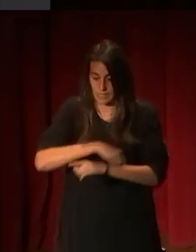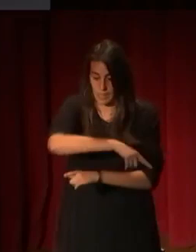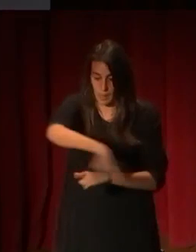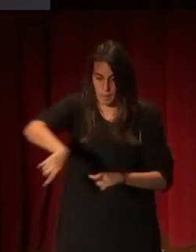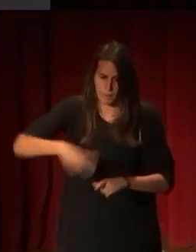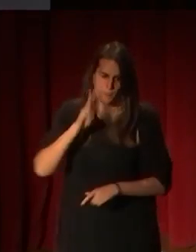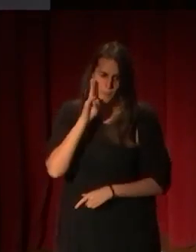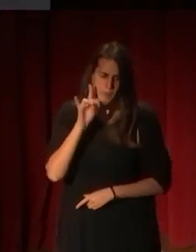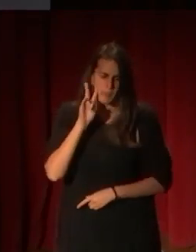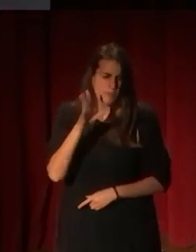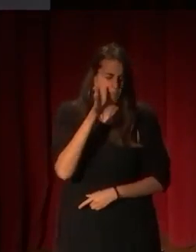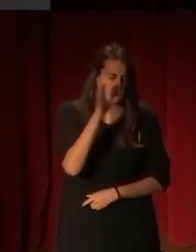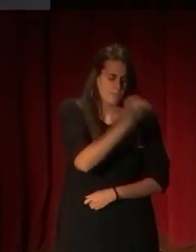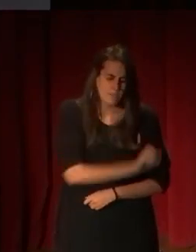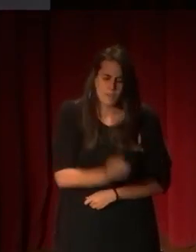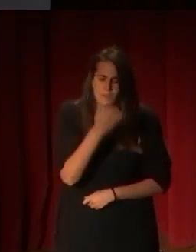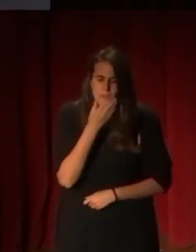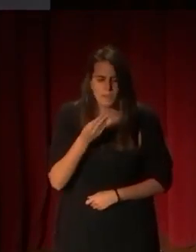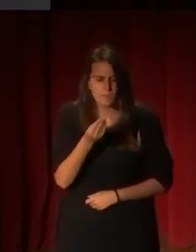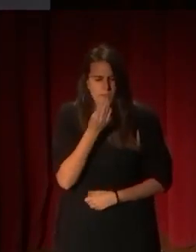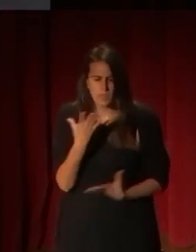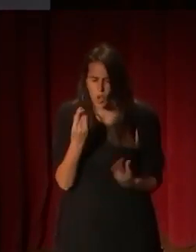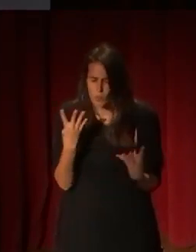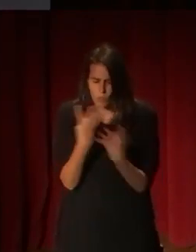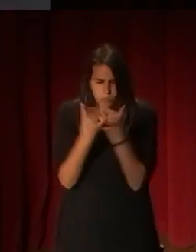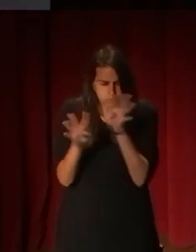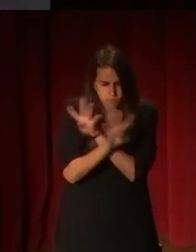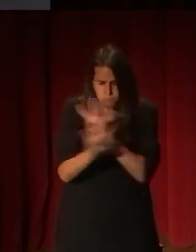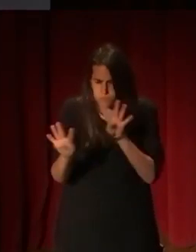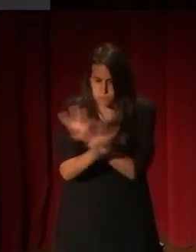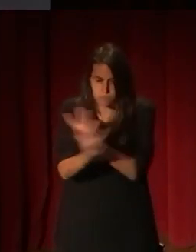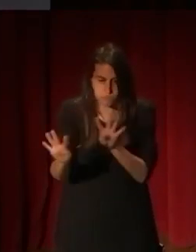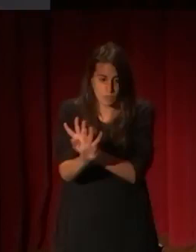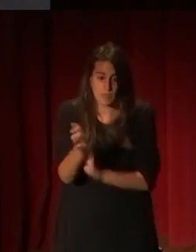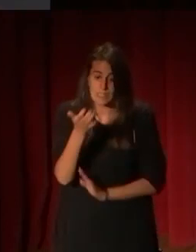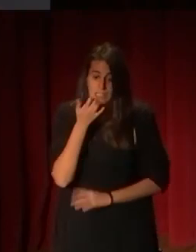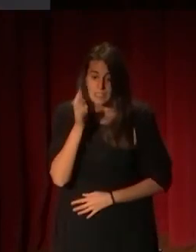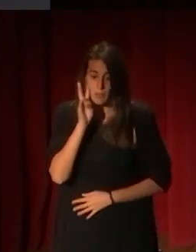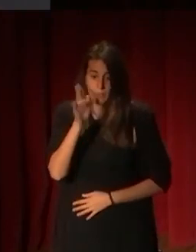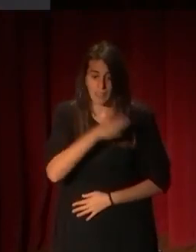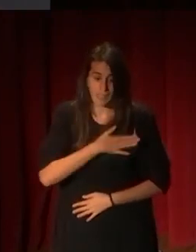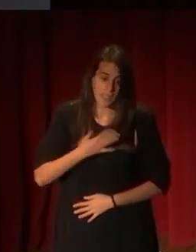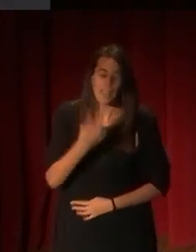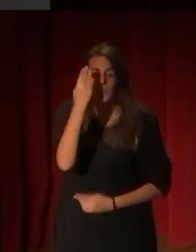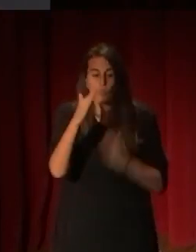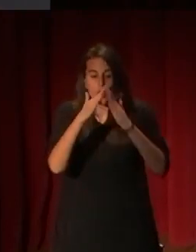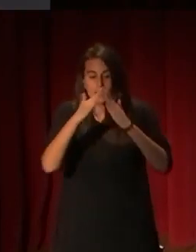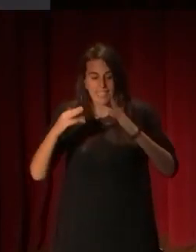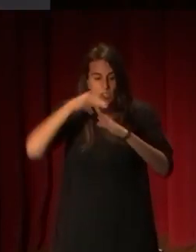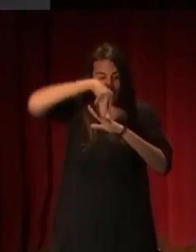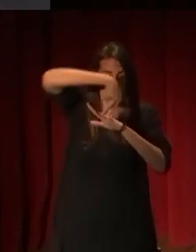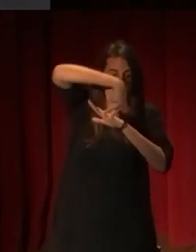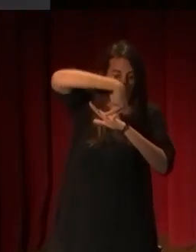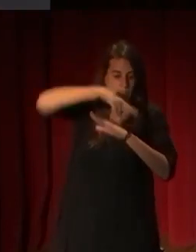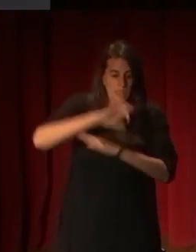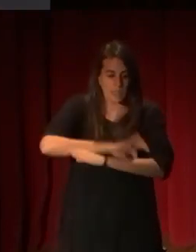bellísima vista y estaba llena de infinito pueblo por ver dicha fiesta hubo gente que estaba sobre los techos desde el